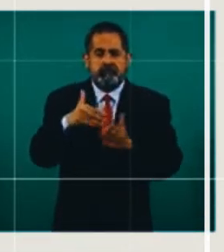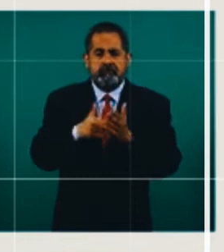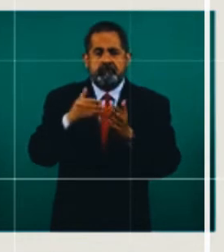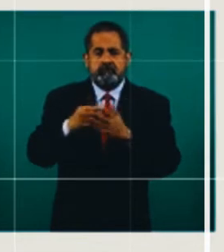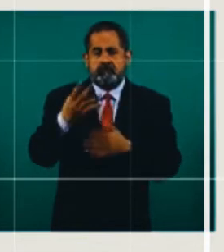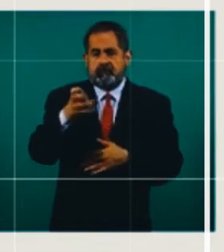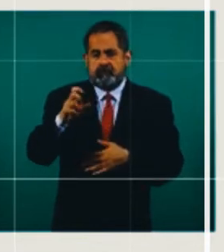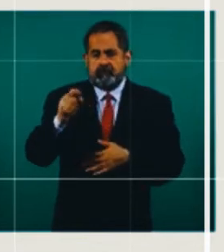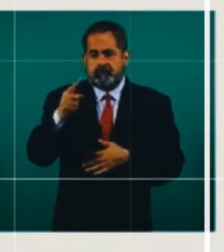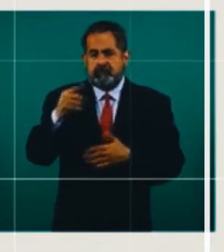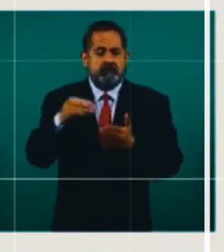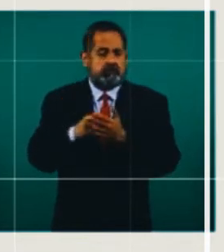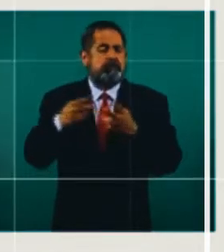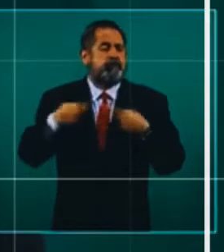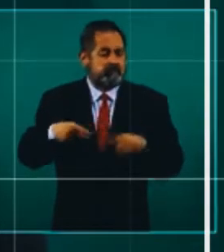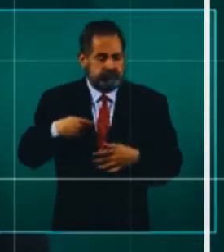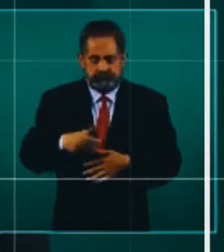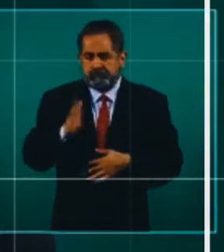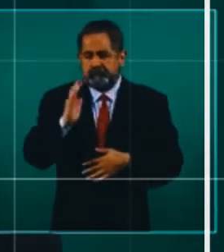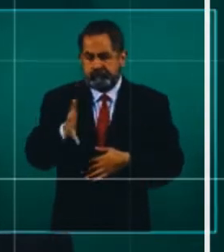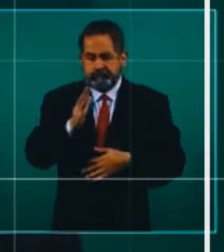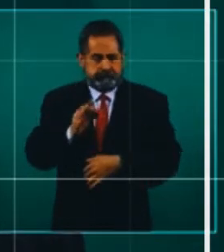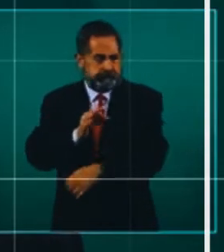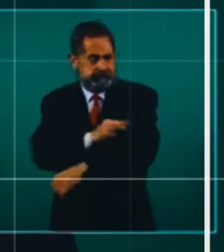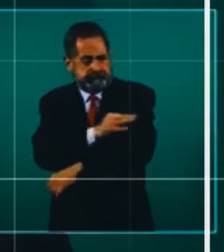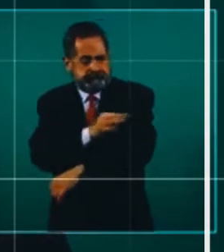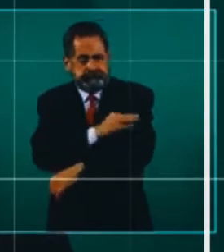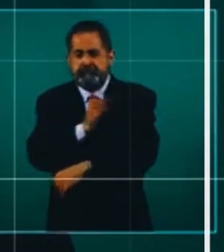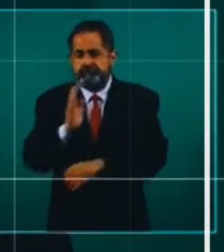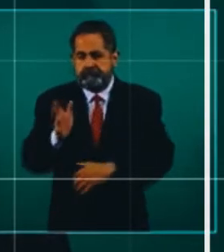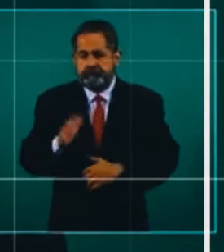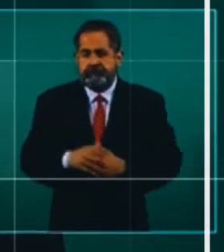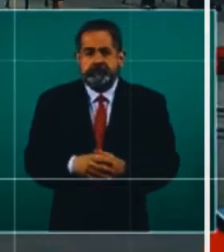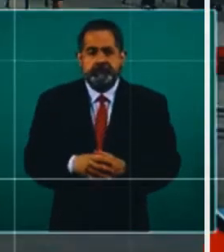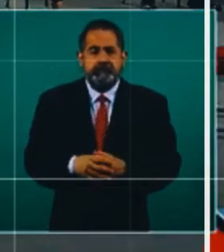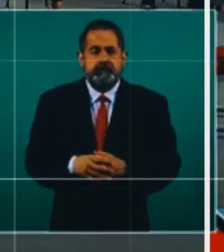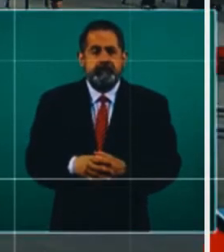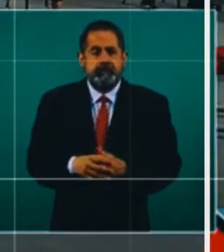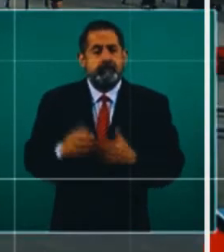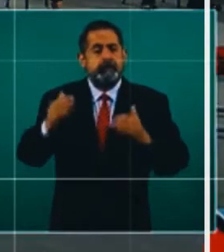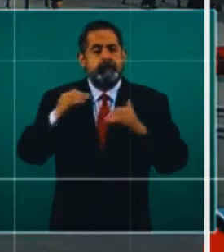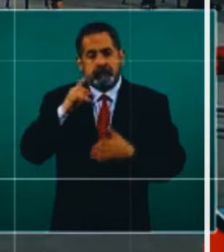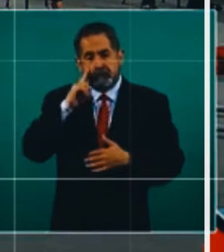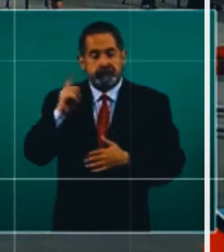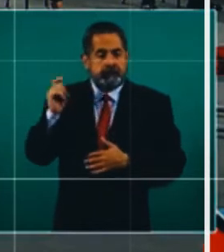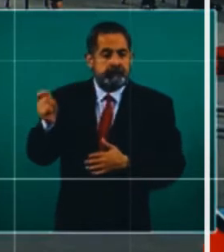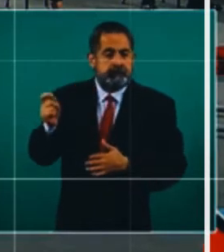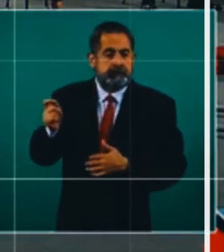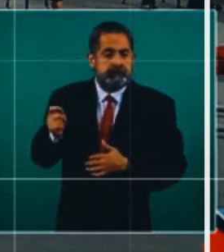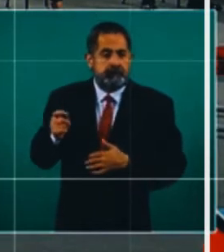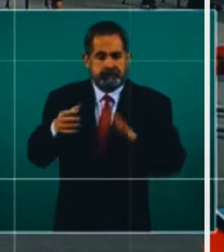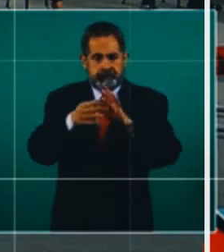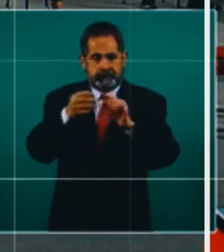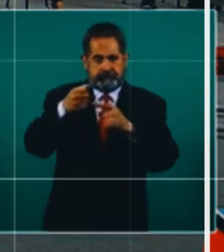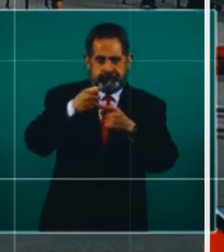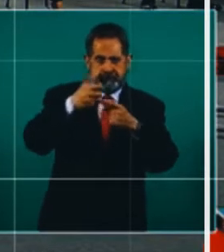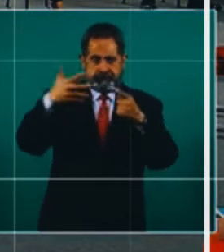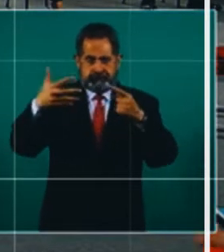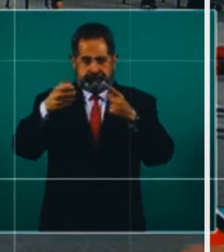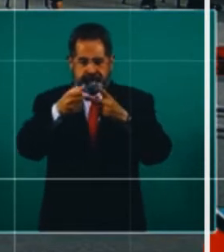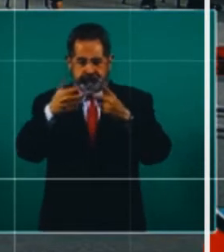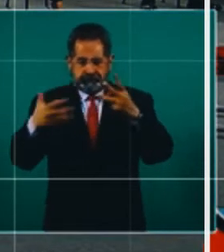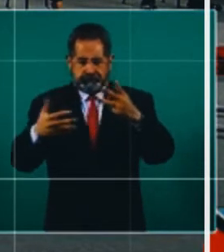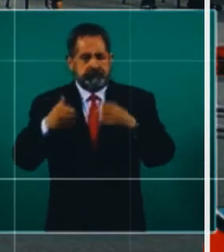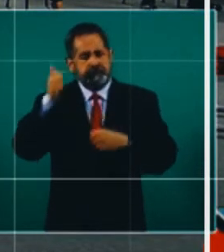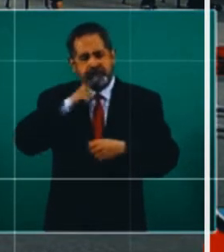13.421.000 personas ya están en esta situación. Y en la siguiente imagen vemos el desglose que presentamos todas las